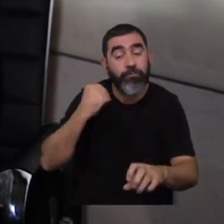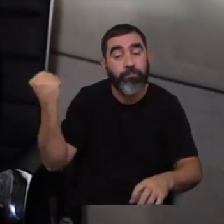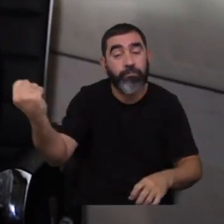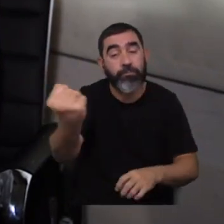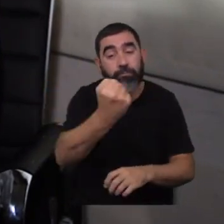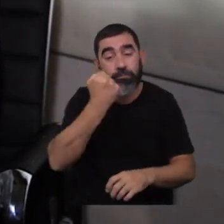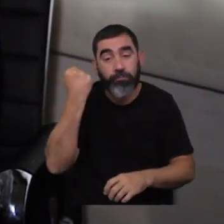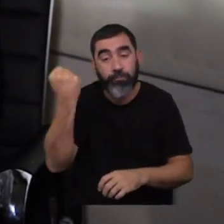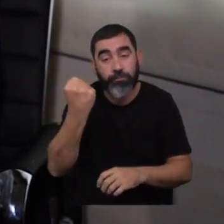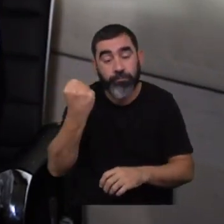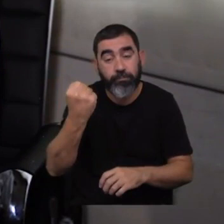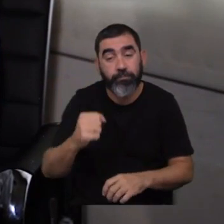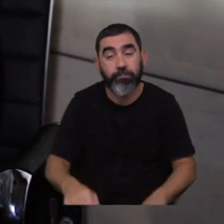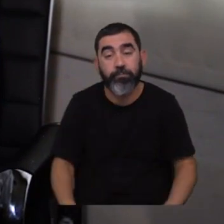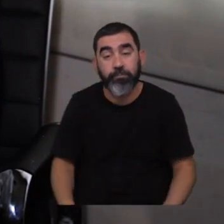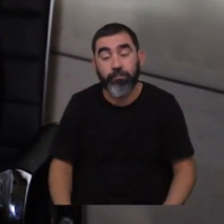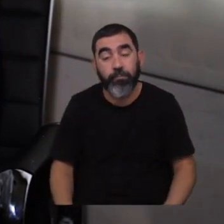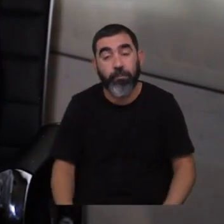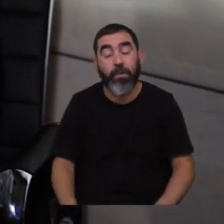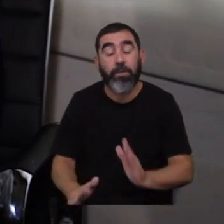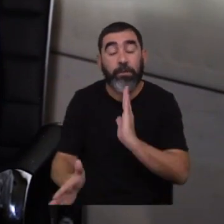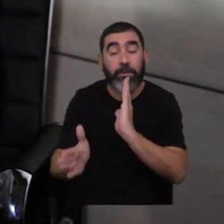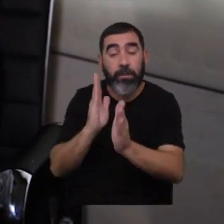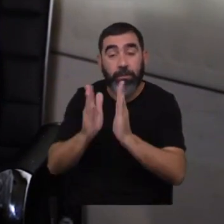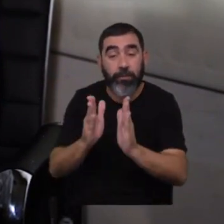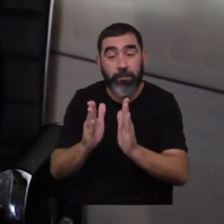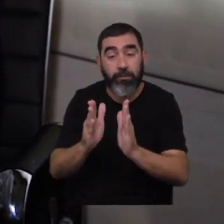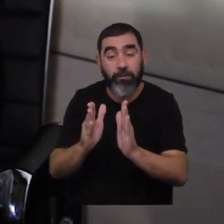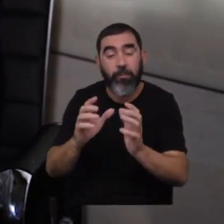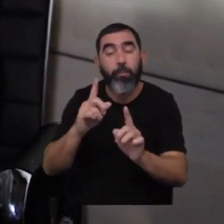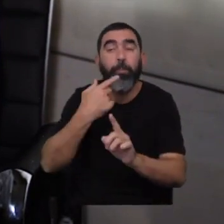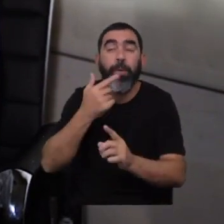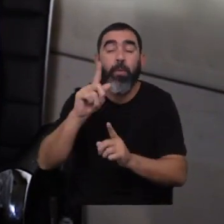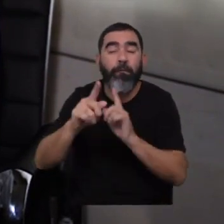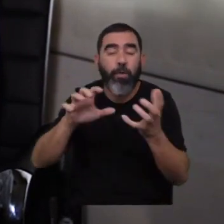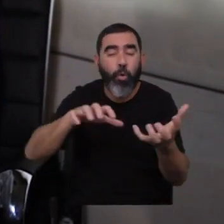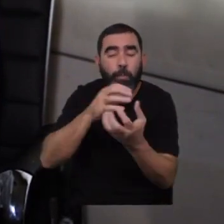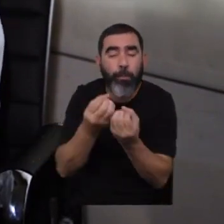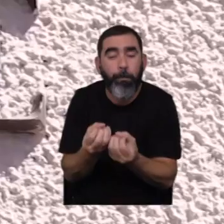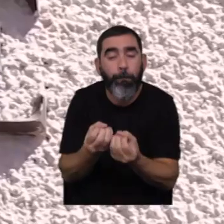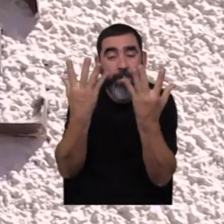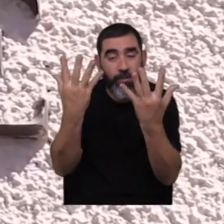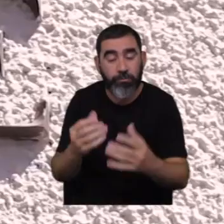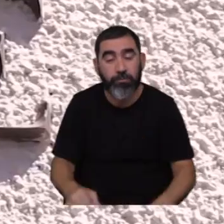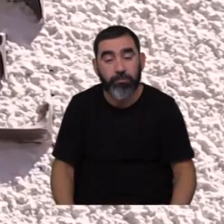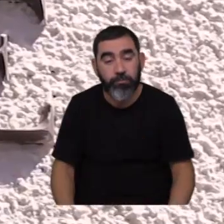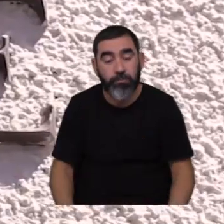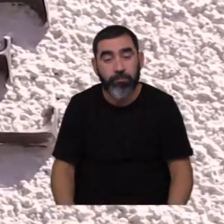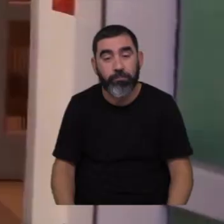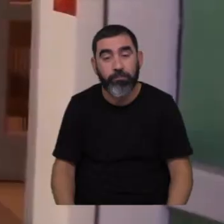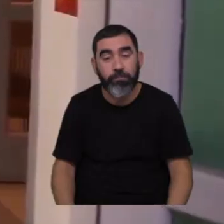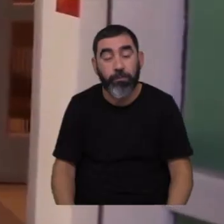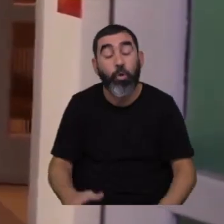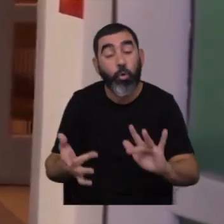crucial en la terapéutica, sobre todo en una complicación que es la infección en la prótesis. Y haber